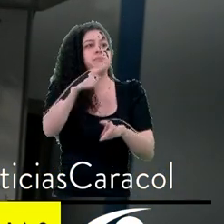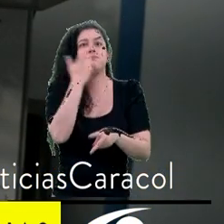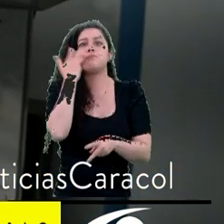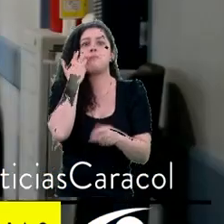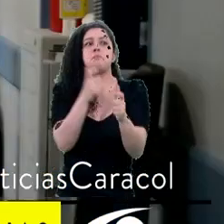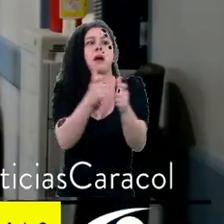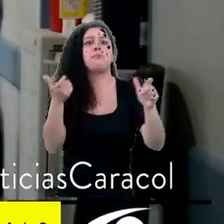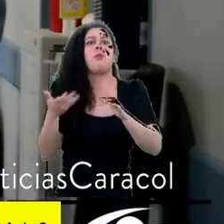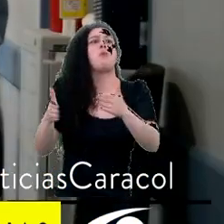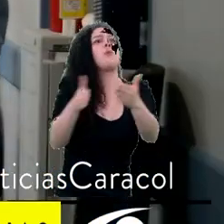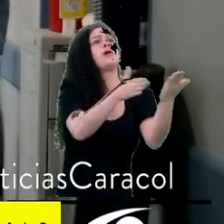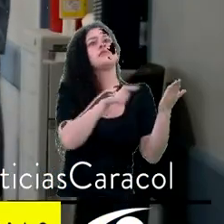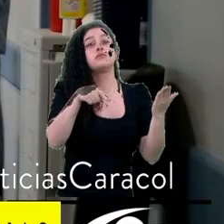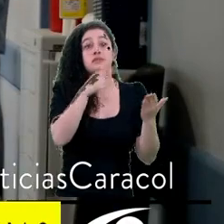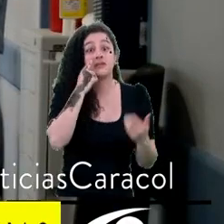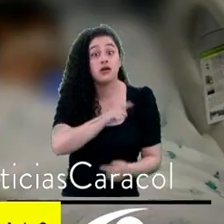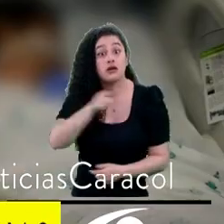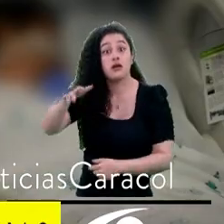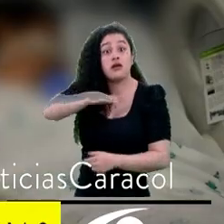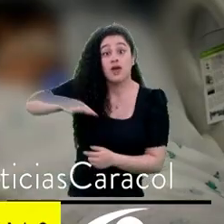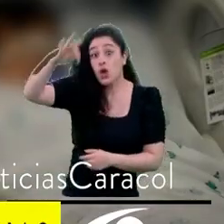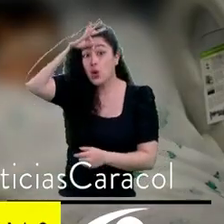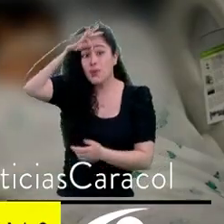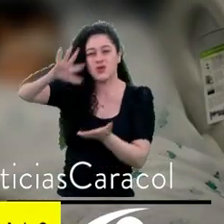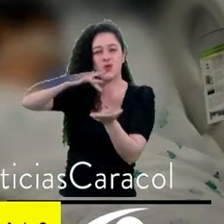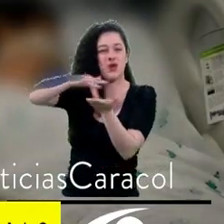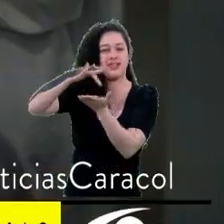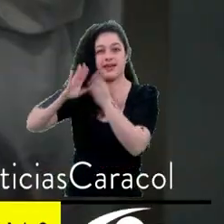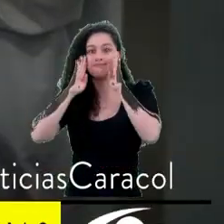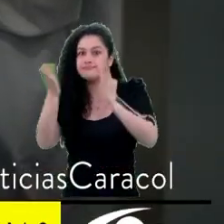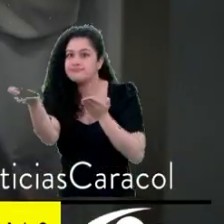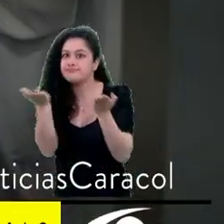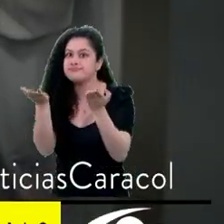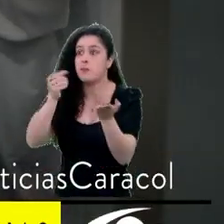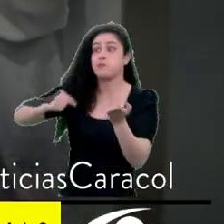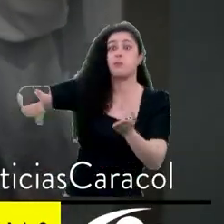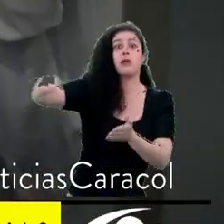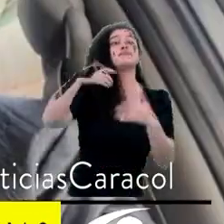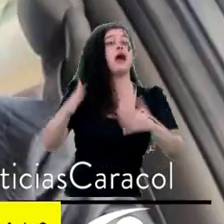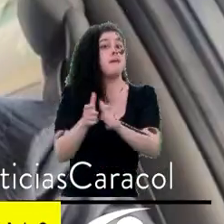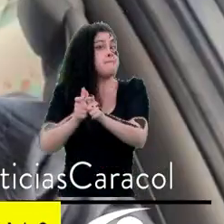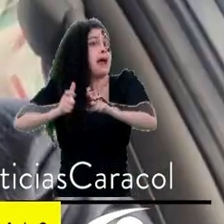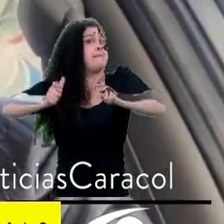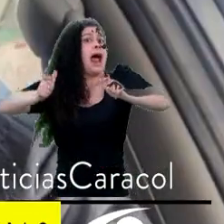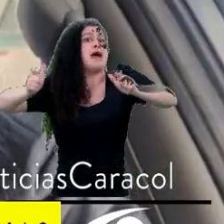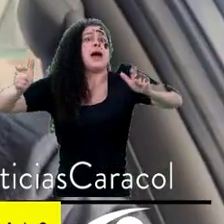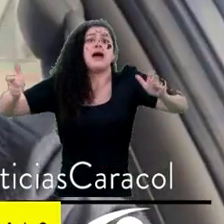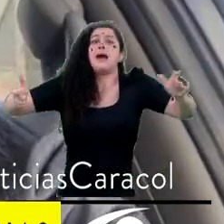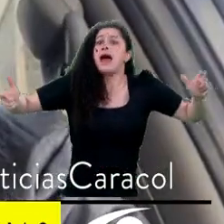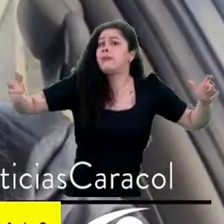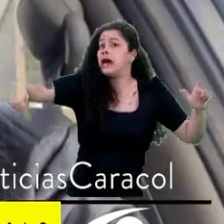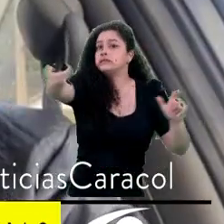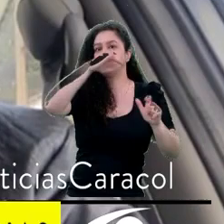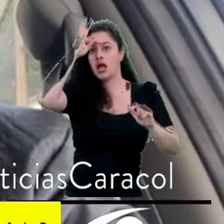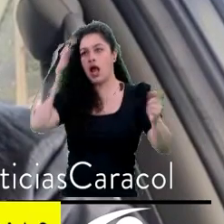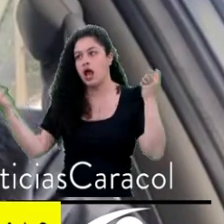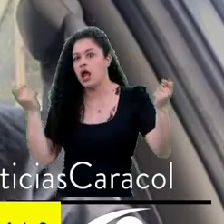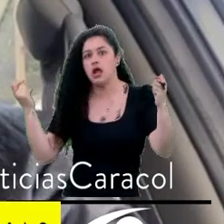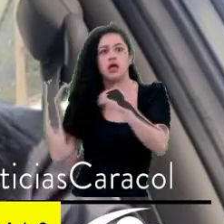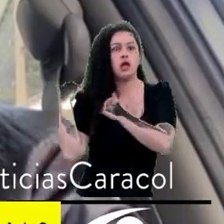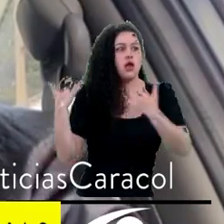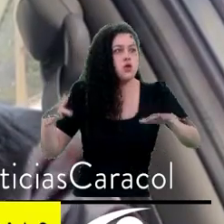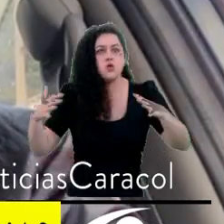en las unidades de cuidado intensivo ya empieza a tener un aumento leve, pero preocupante. La mayoría de los enfermos que están ingresando